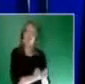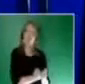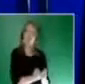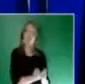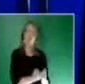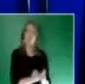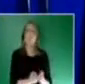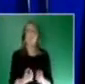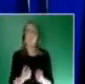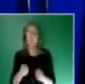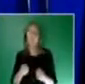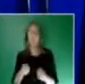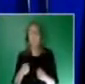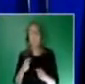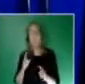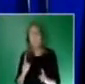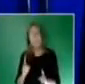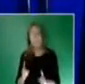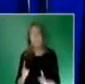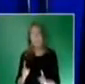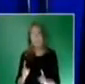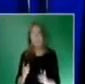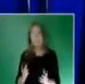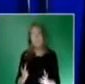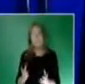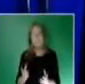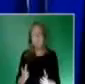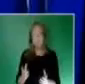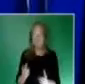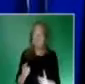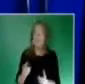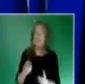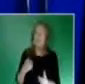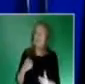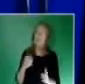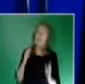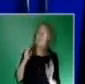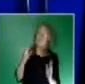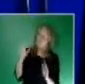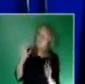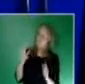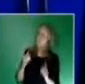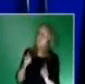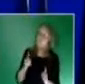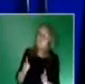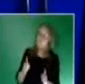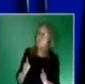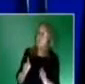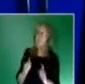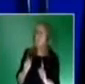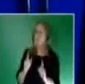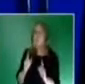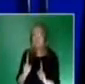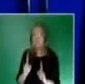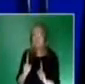permítasenos hacernos algunas preguntas en voz alta. Toda la